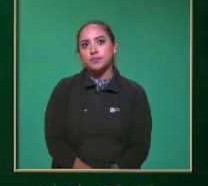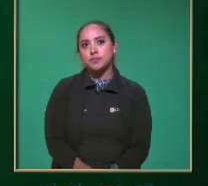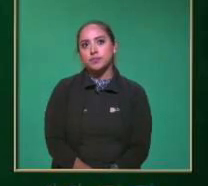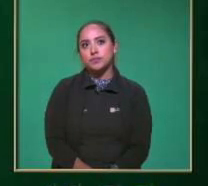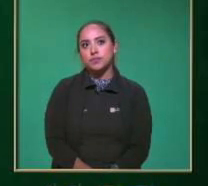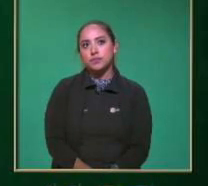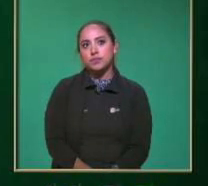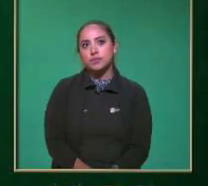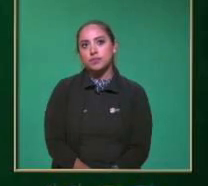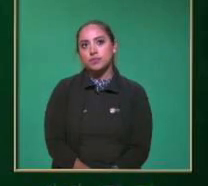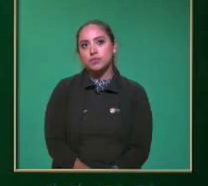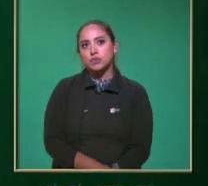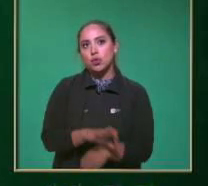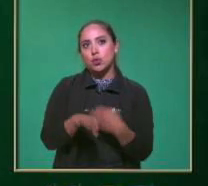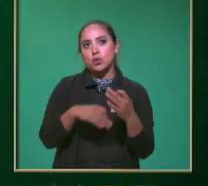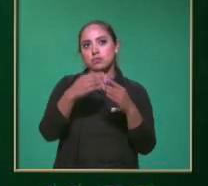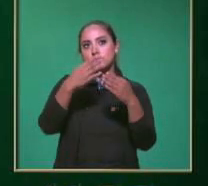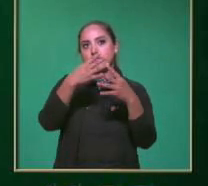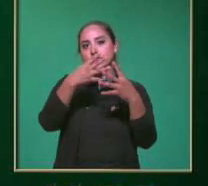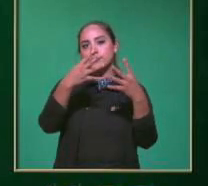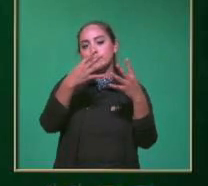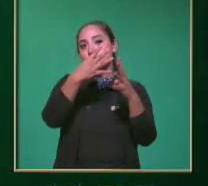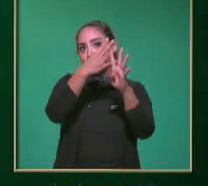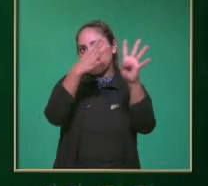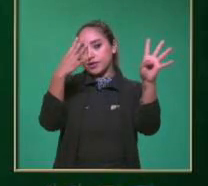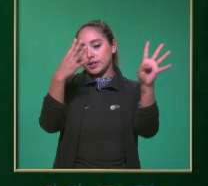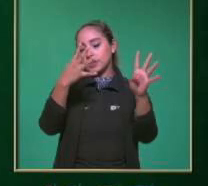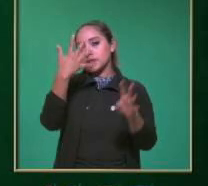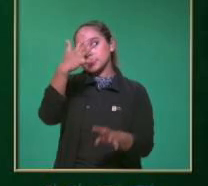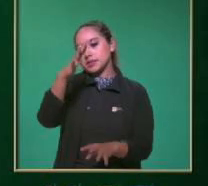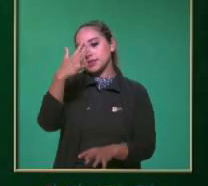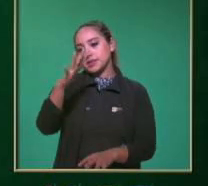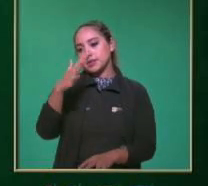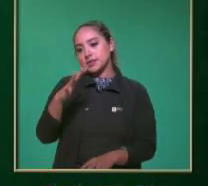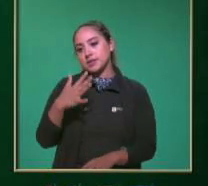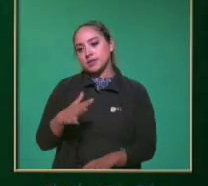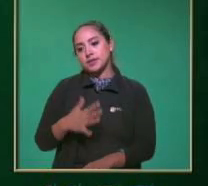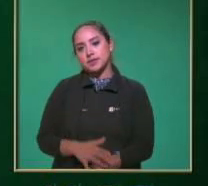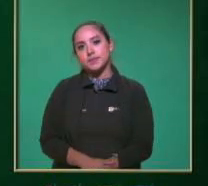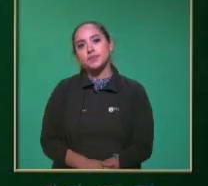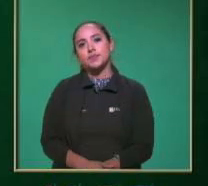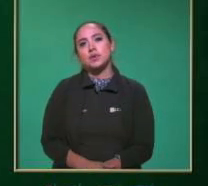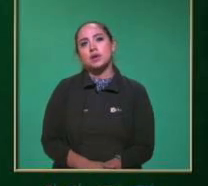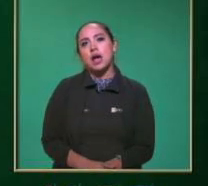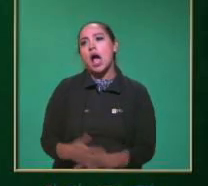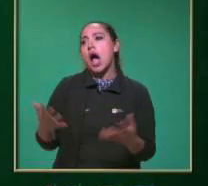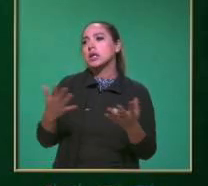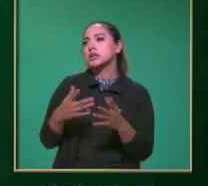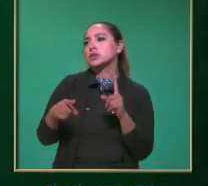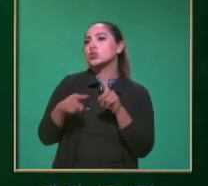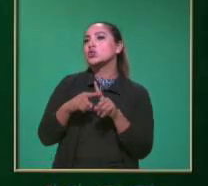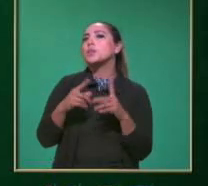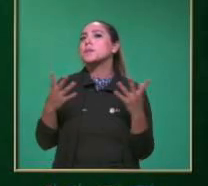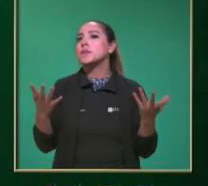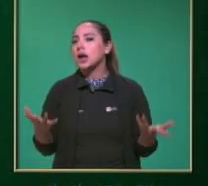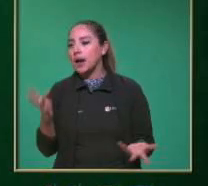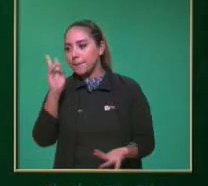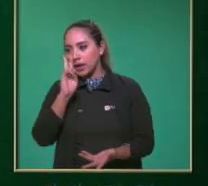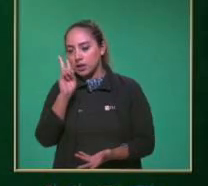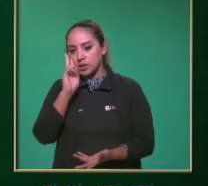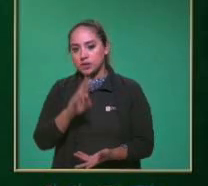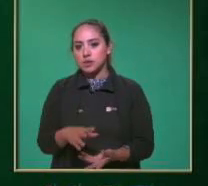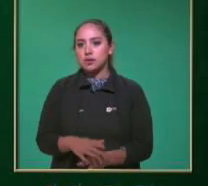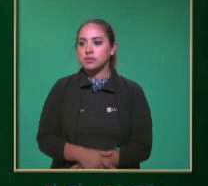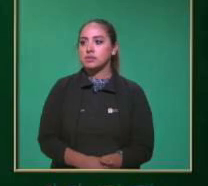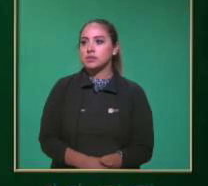podemos hacer? Vamos a contar de 10 en 10, niños. Entonces vamos a hacer una suma. Vamos a